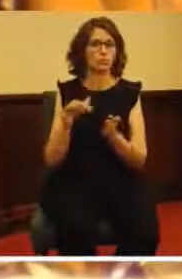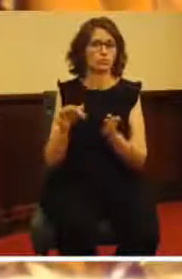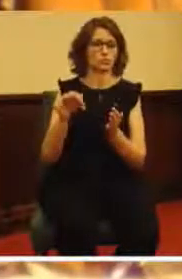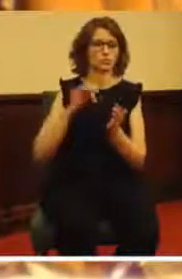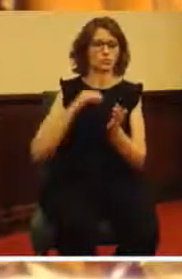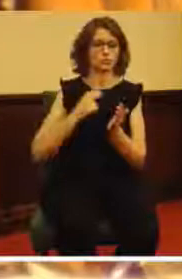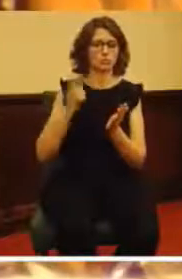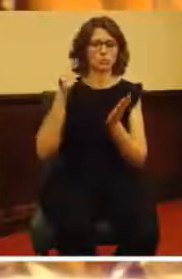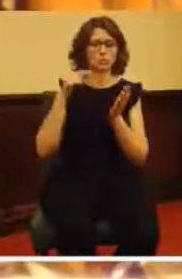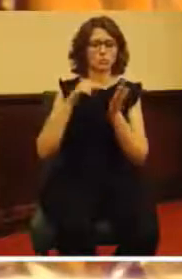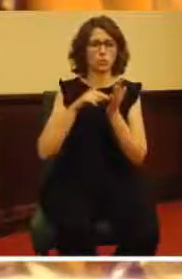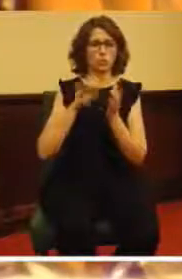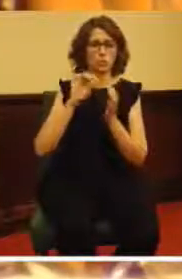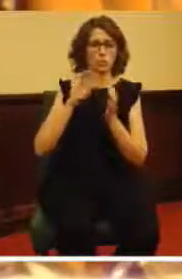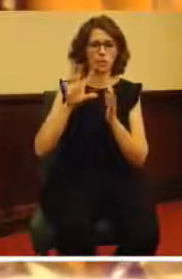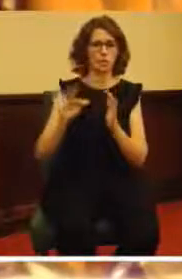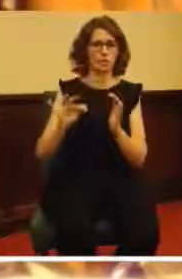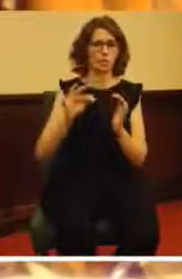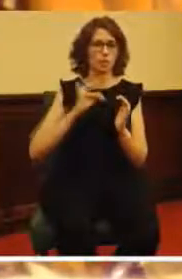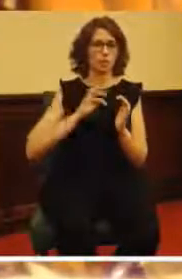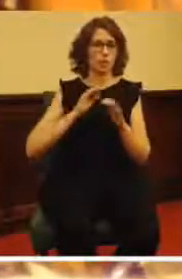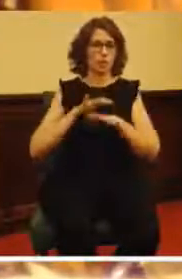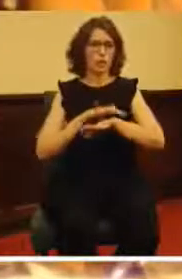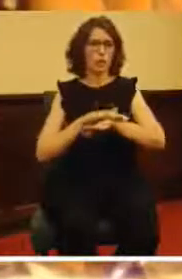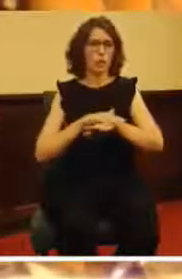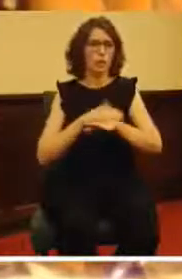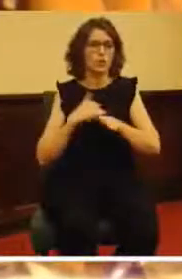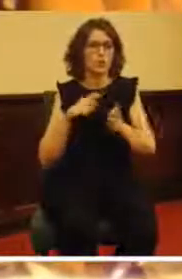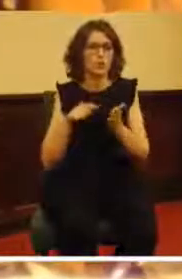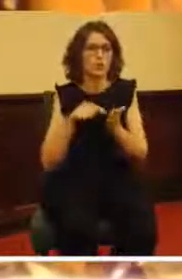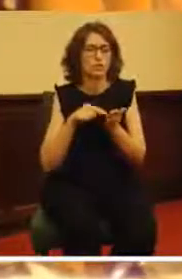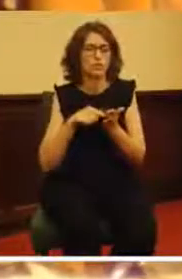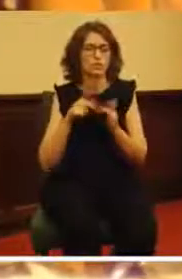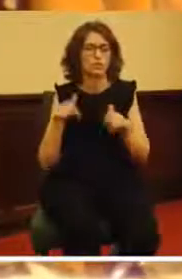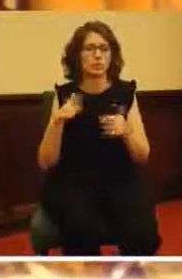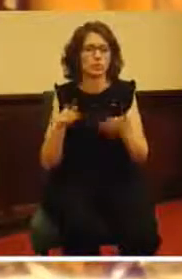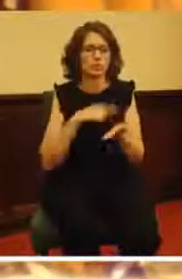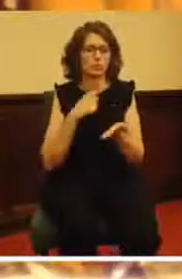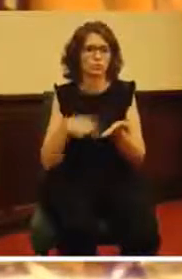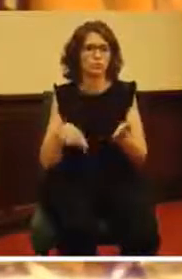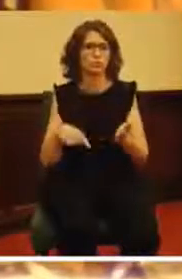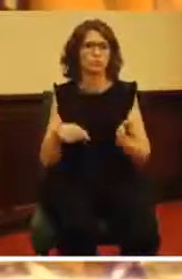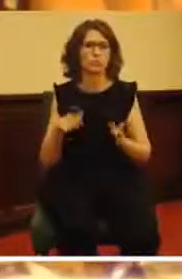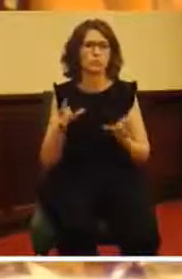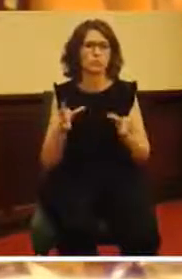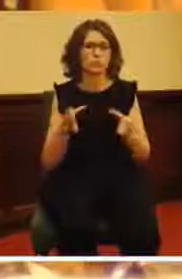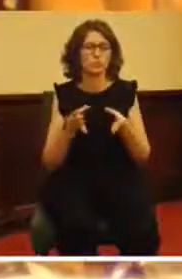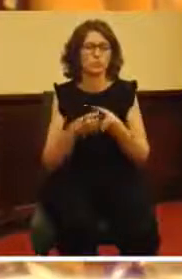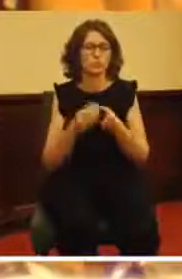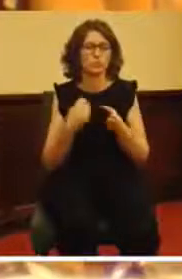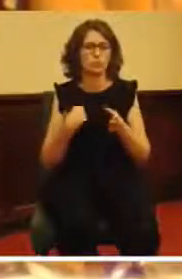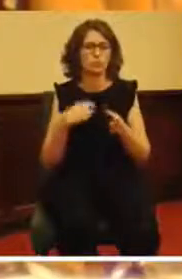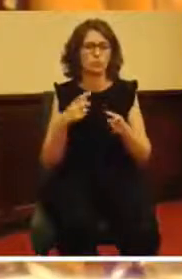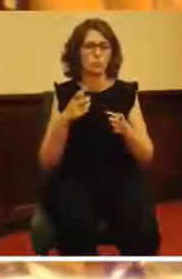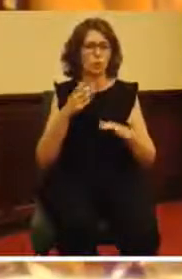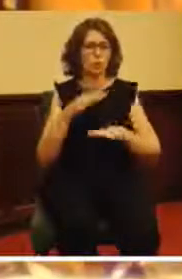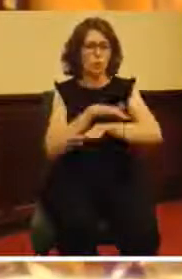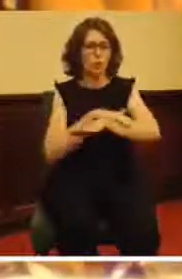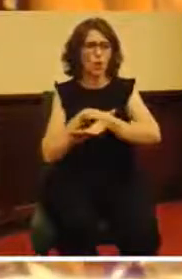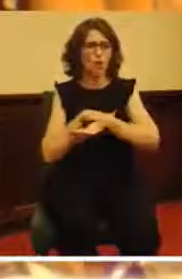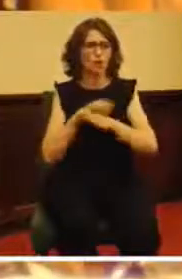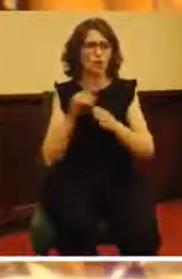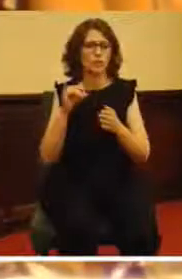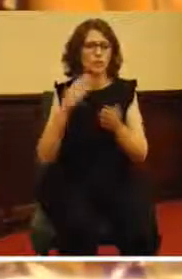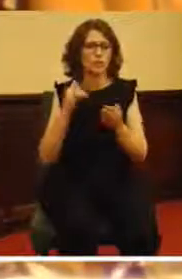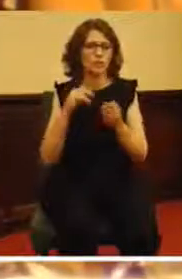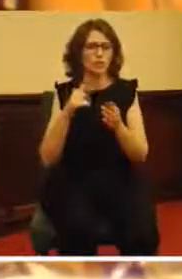año 2015. Bueno, pues con ustedes gobernando, pues además de pagar una burrada de IBI, pues